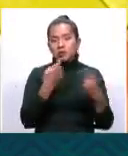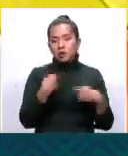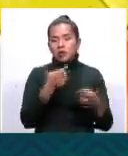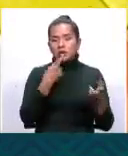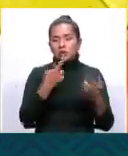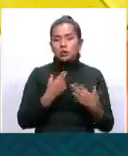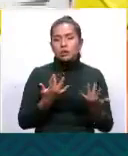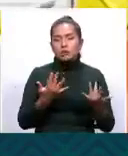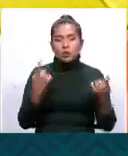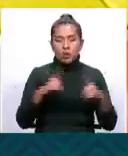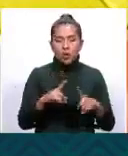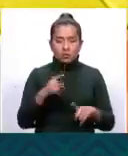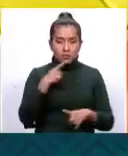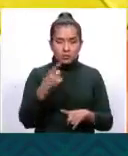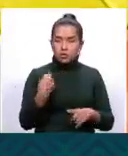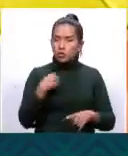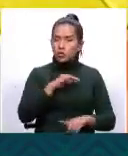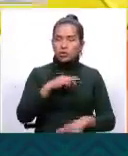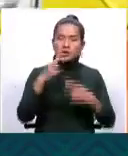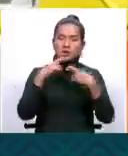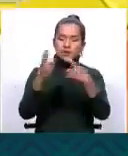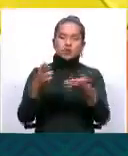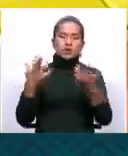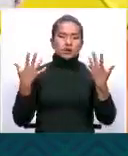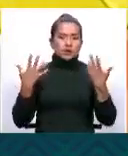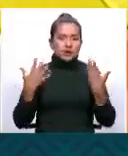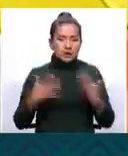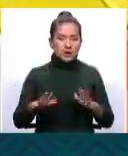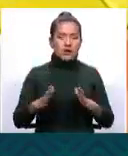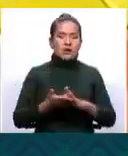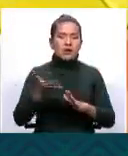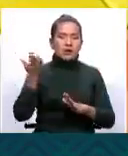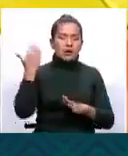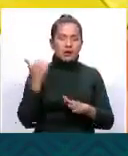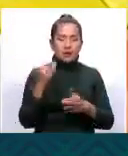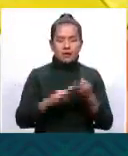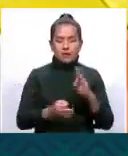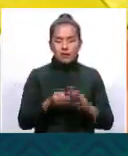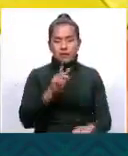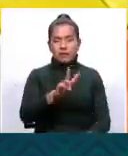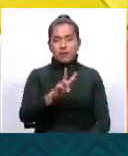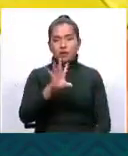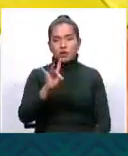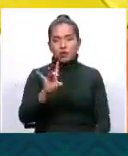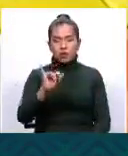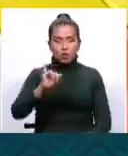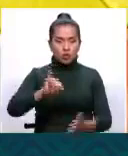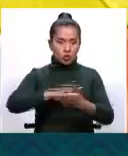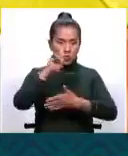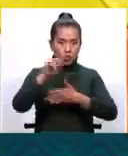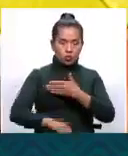petitorio, la respuesta ya se dio en fecha 28 de junio. Pero